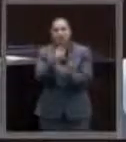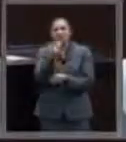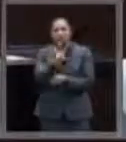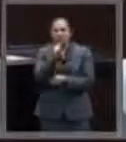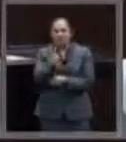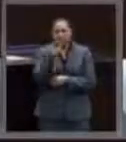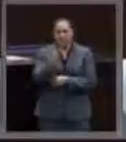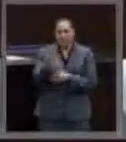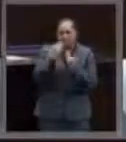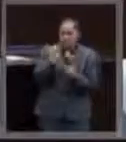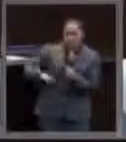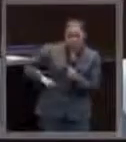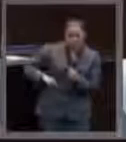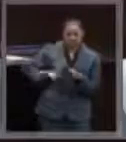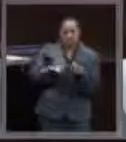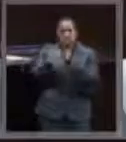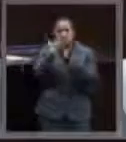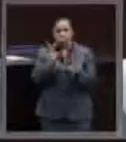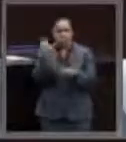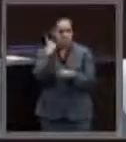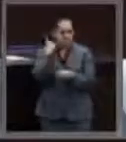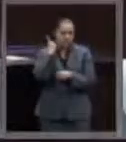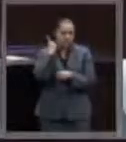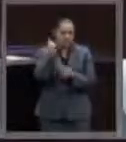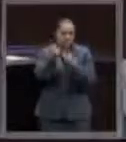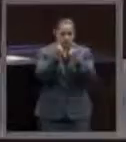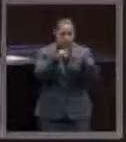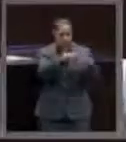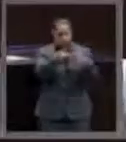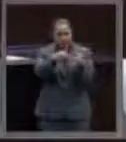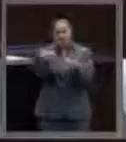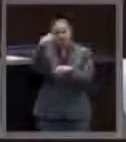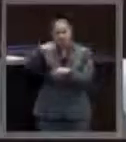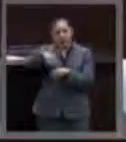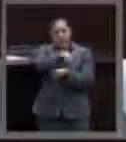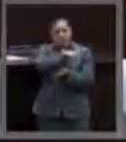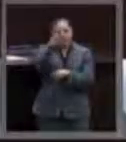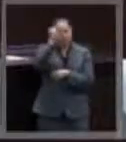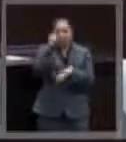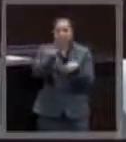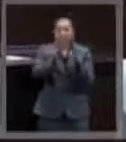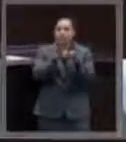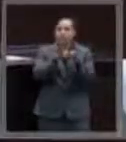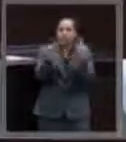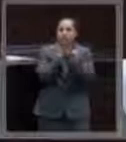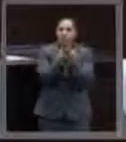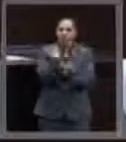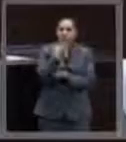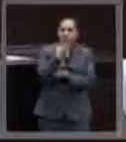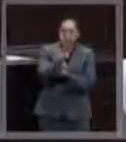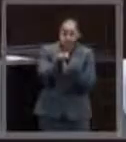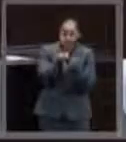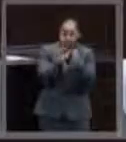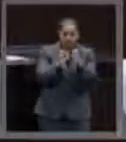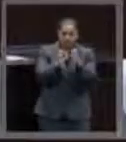no hay diputados en los congresos locales que se les haya imputado responsabilidad por el mal manejo del recurso público y